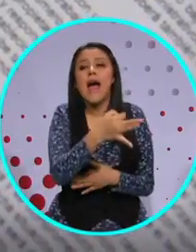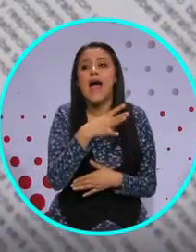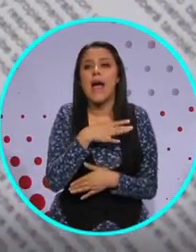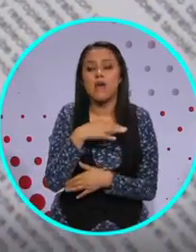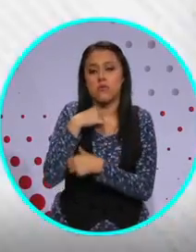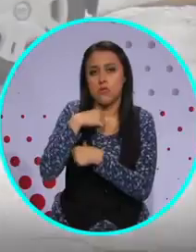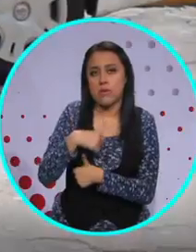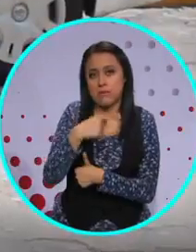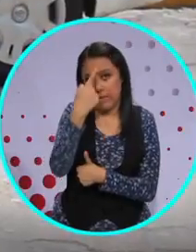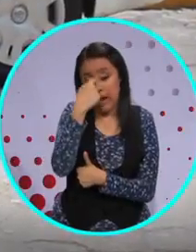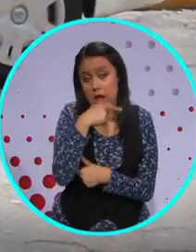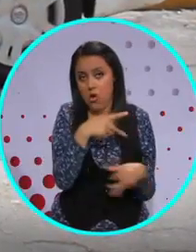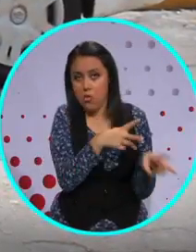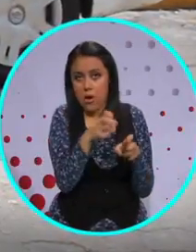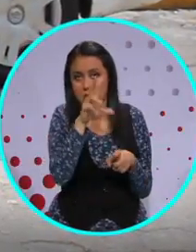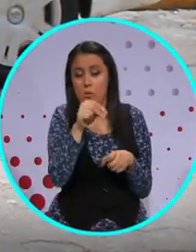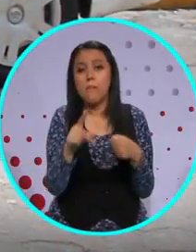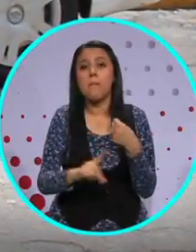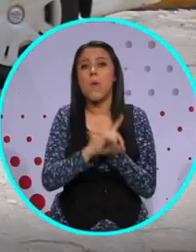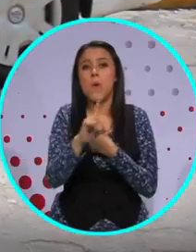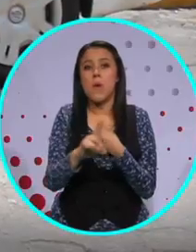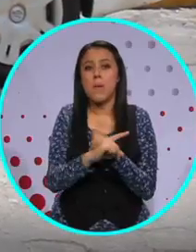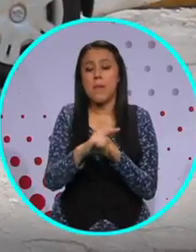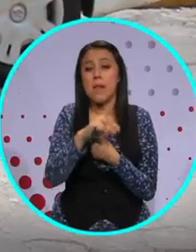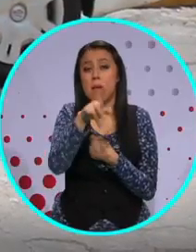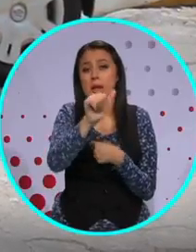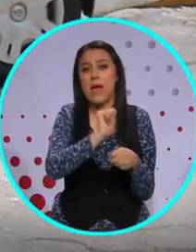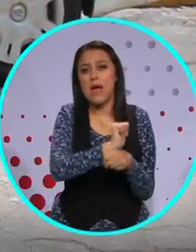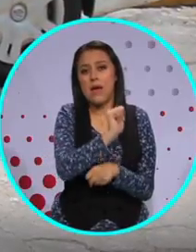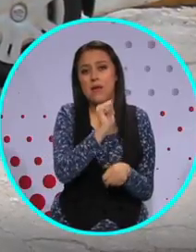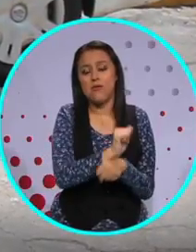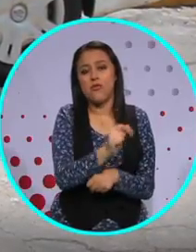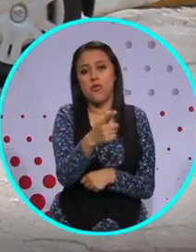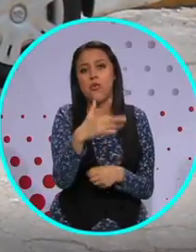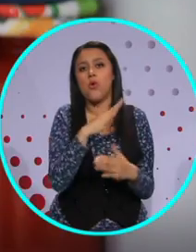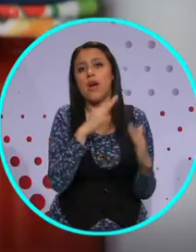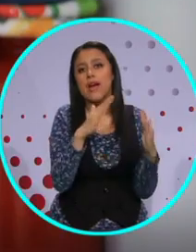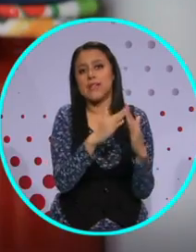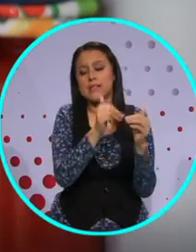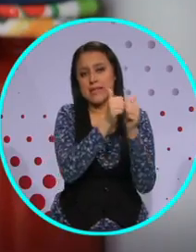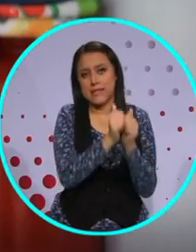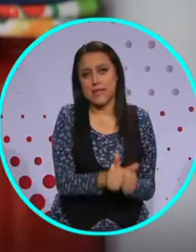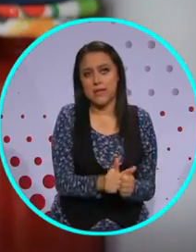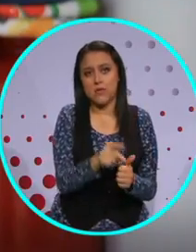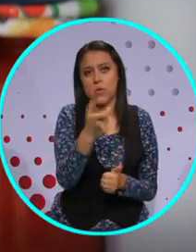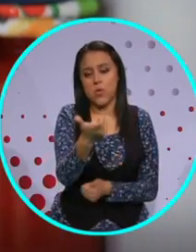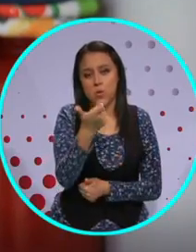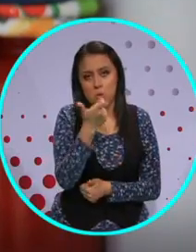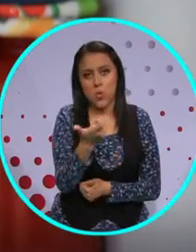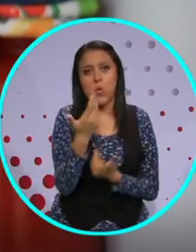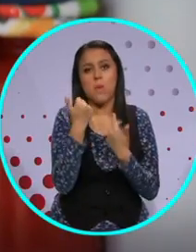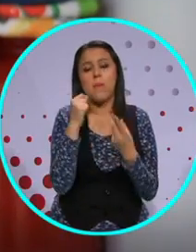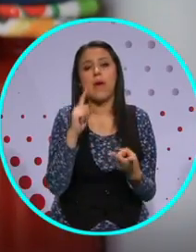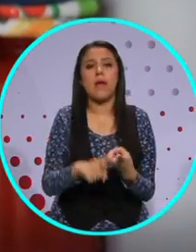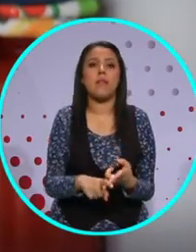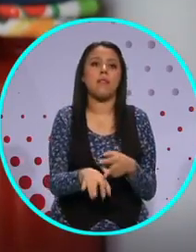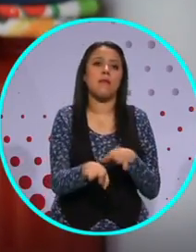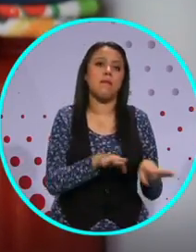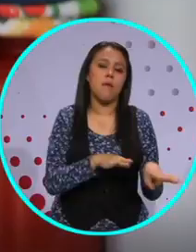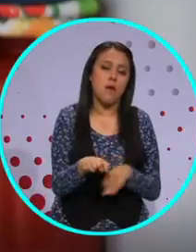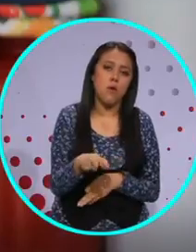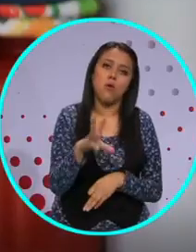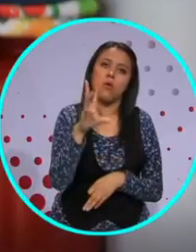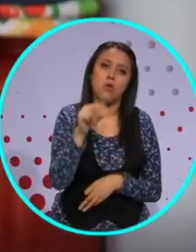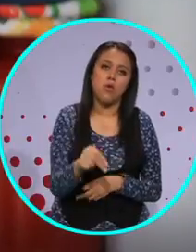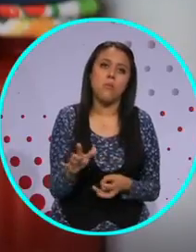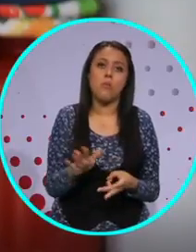que lo acusen de robo el problema de cuatro ruedas permanece frente a su casa yo me quedé sin dinero me quedé sin trabajo por el otro